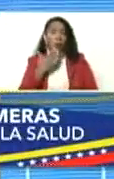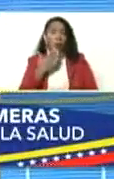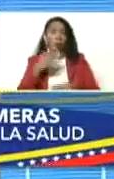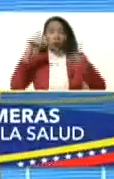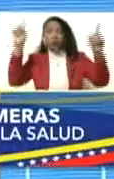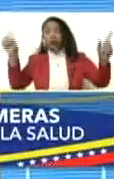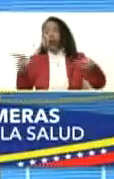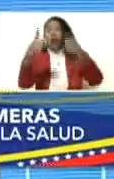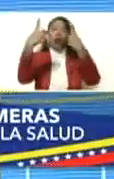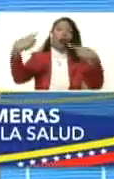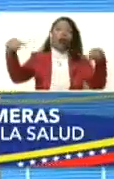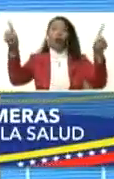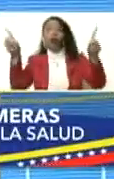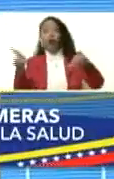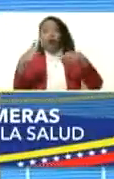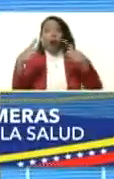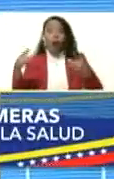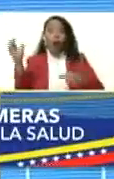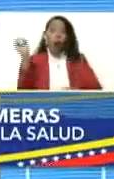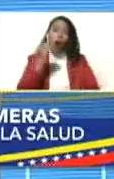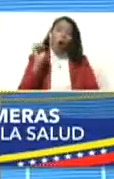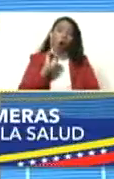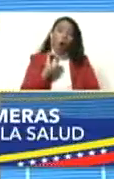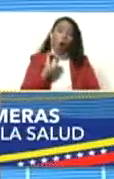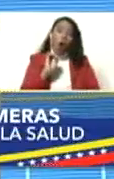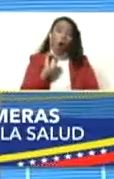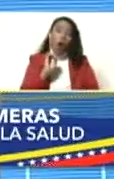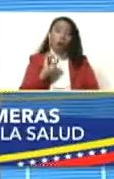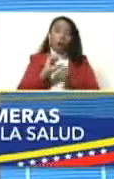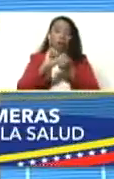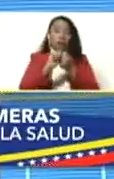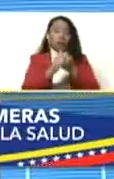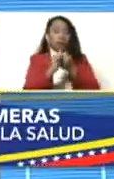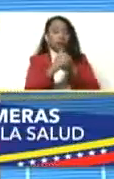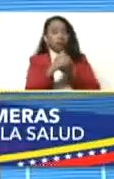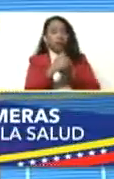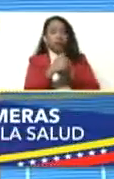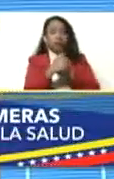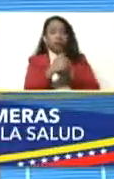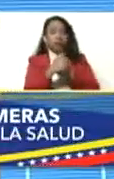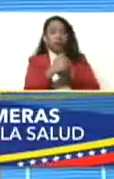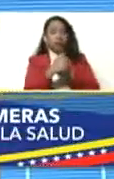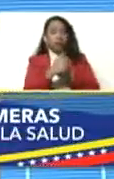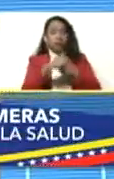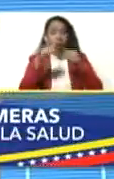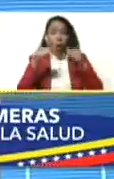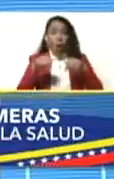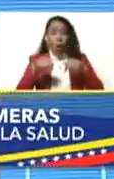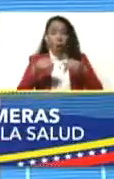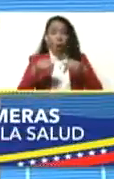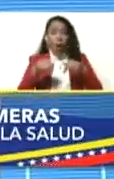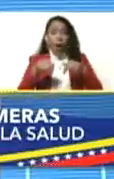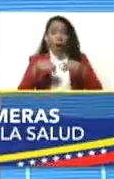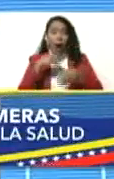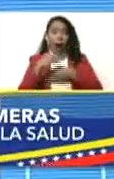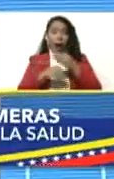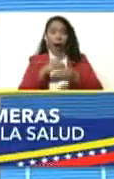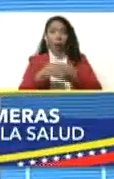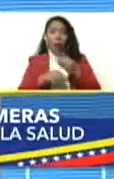sinfonía o estuviera pelando una naranja. Validemos lo que hoy nos toca hacer, porque lo